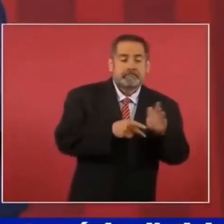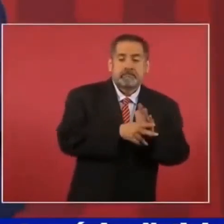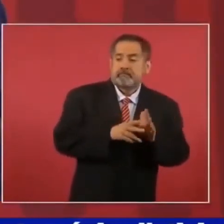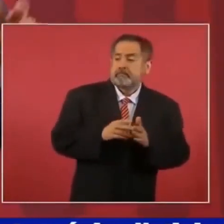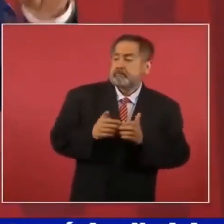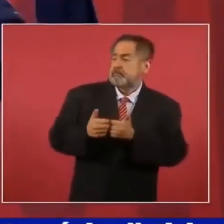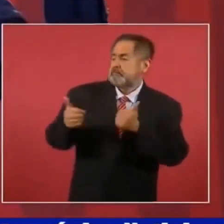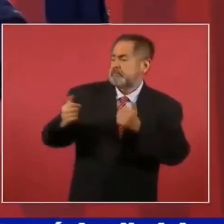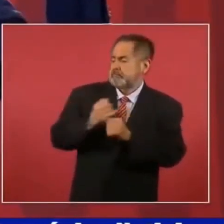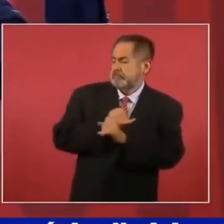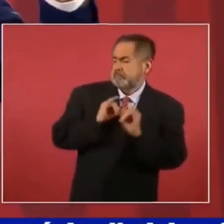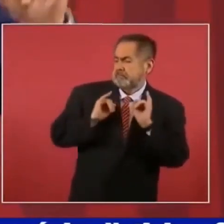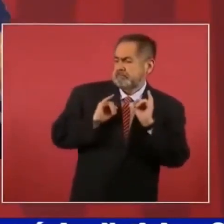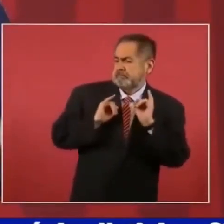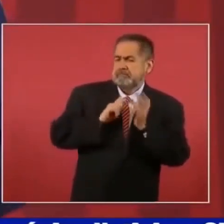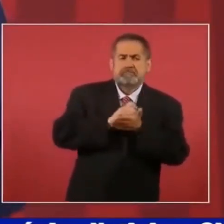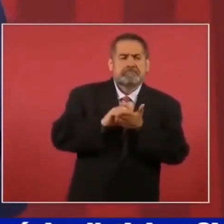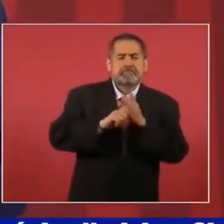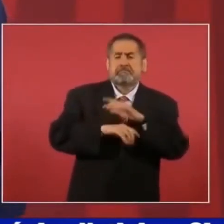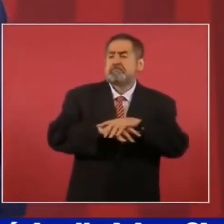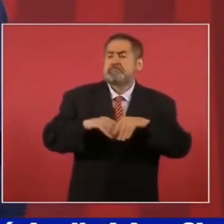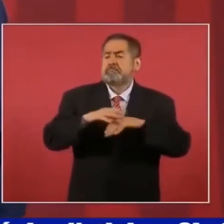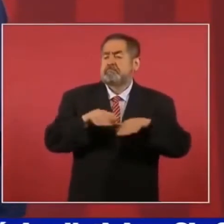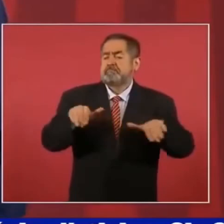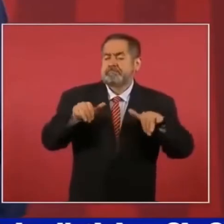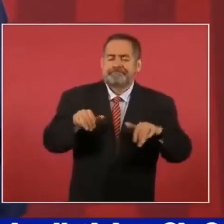o periodistas independientes.